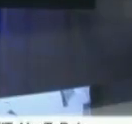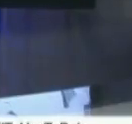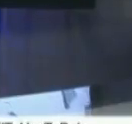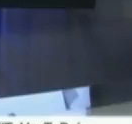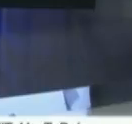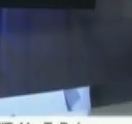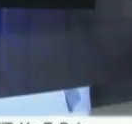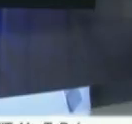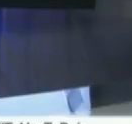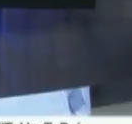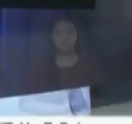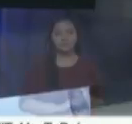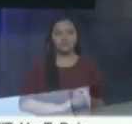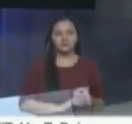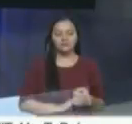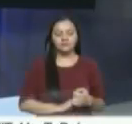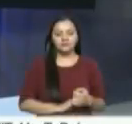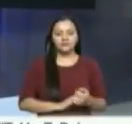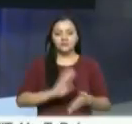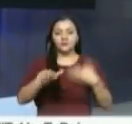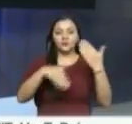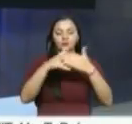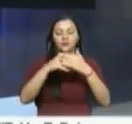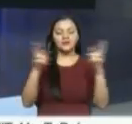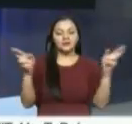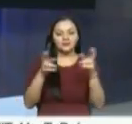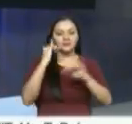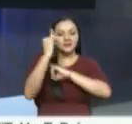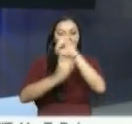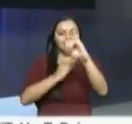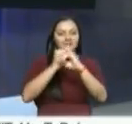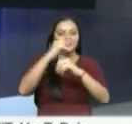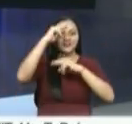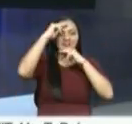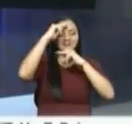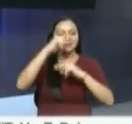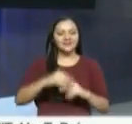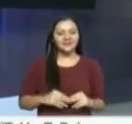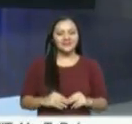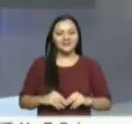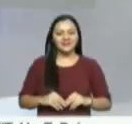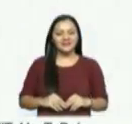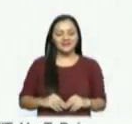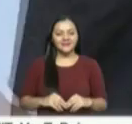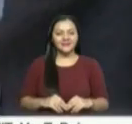Amigos, ahora los invitamos a conocer lo que sucede en el mundo en el siguiente resumen internacional.